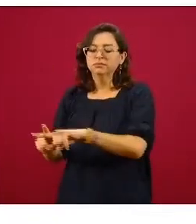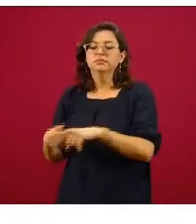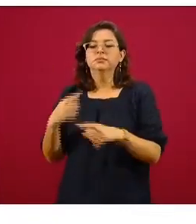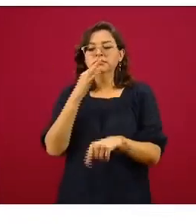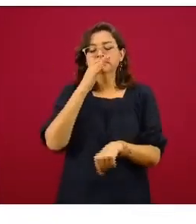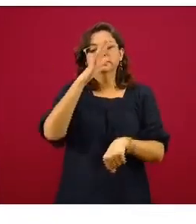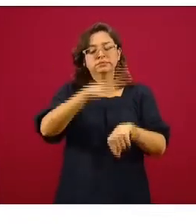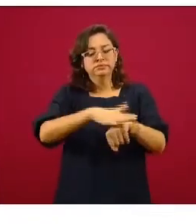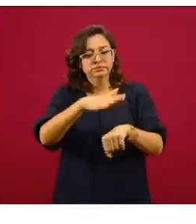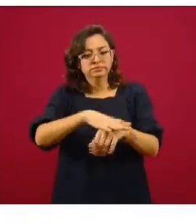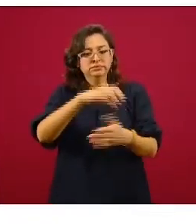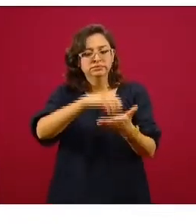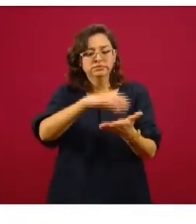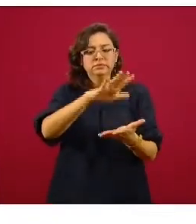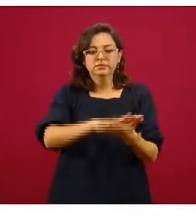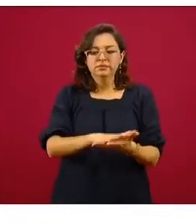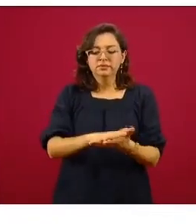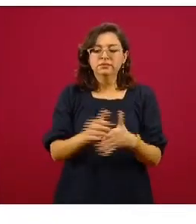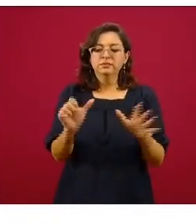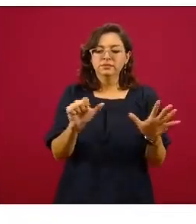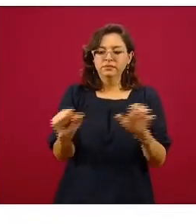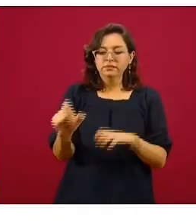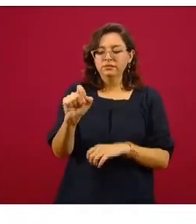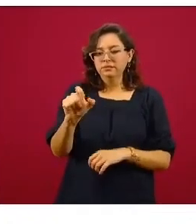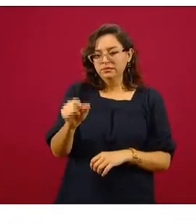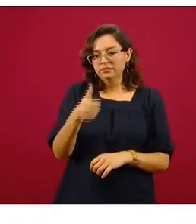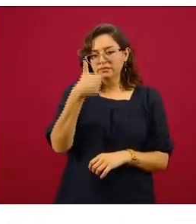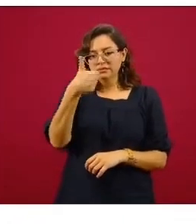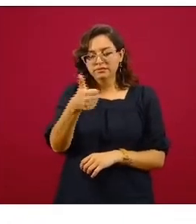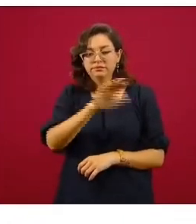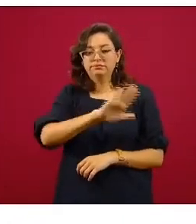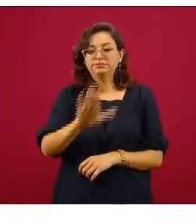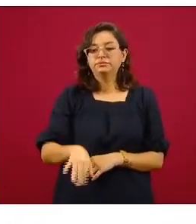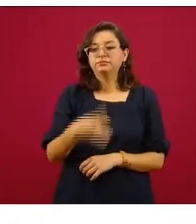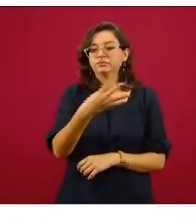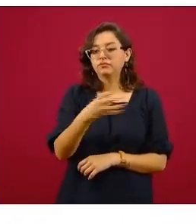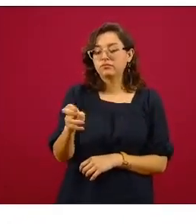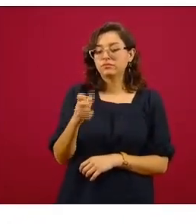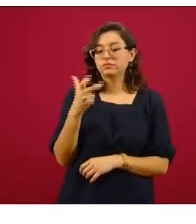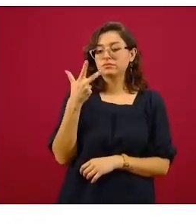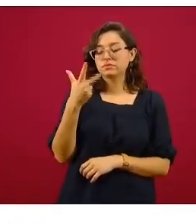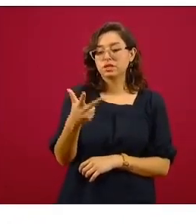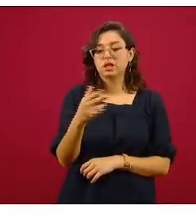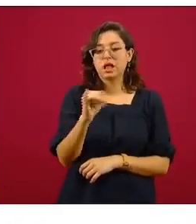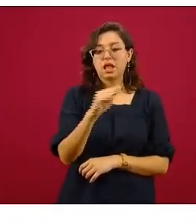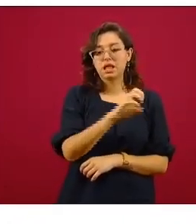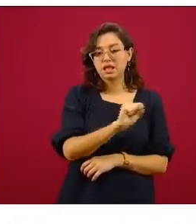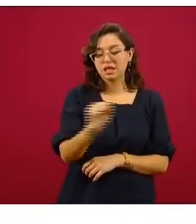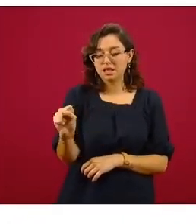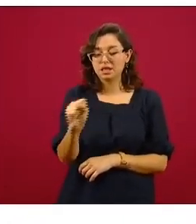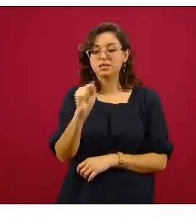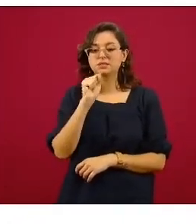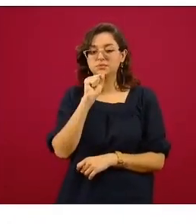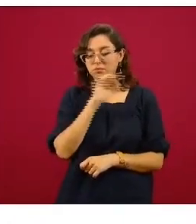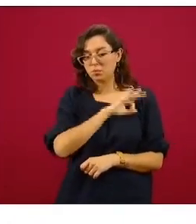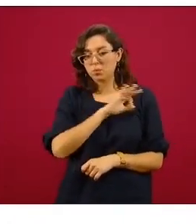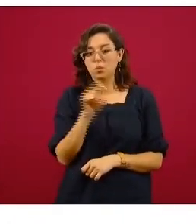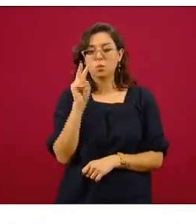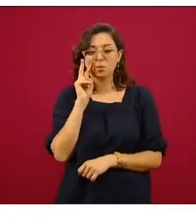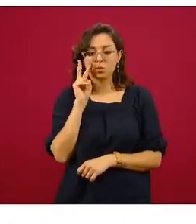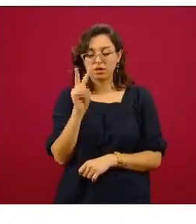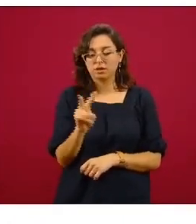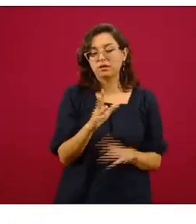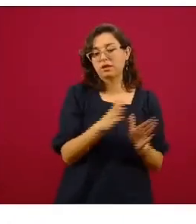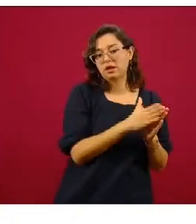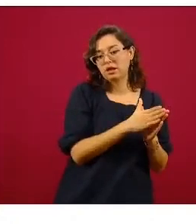plataforma estas 626 defunciones, 408 son del IMSS y las vemos también distribuidas en el